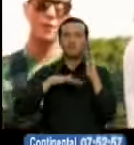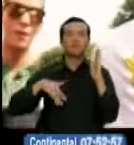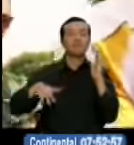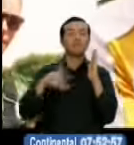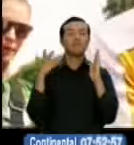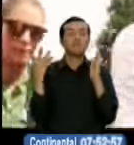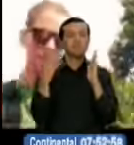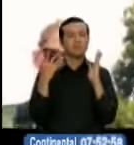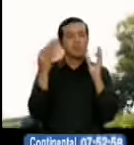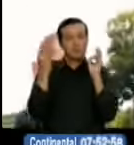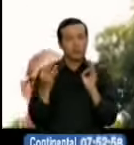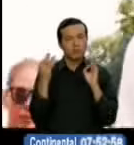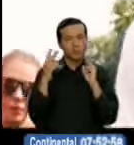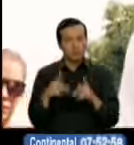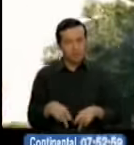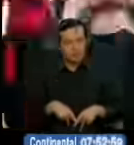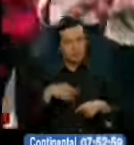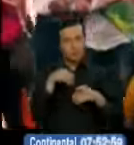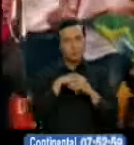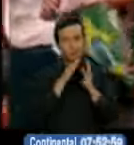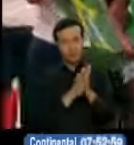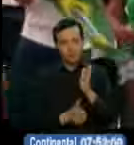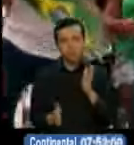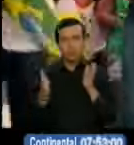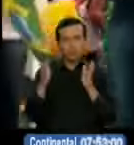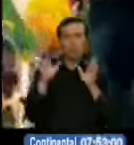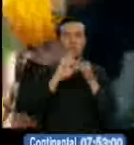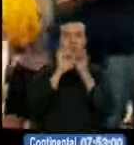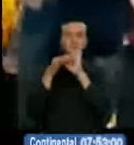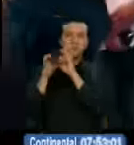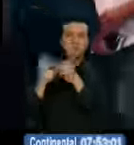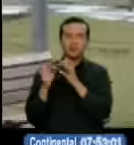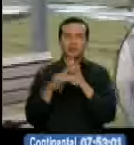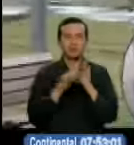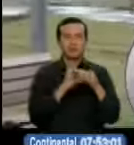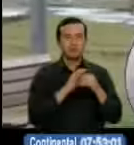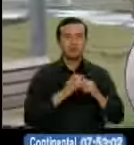el que van a residir los deportistas durante los Juegos Olímpicos.